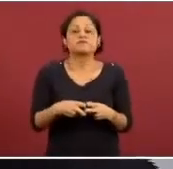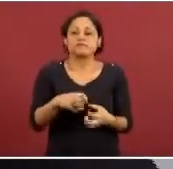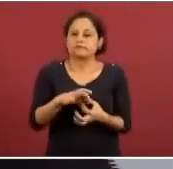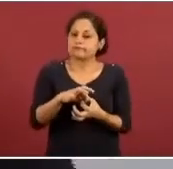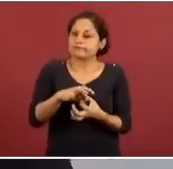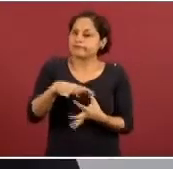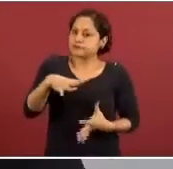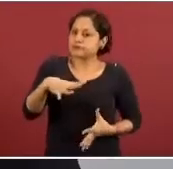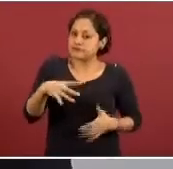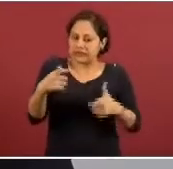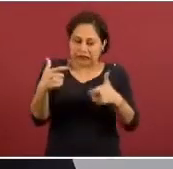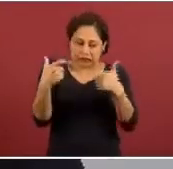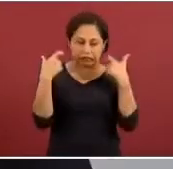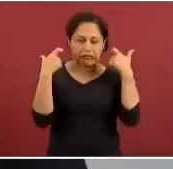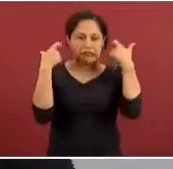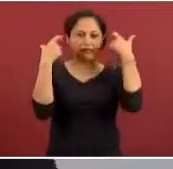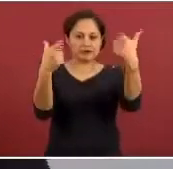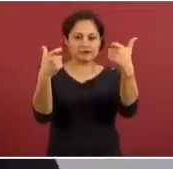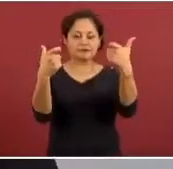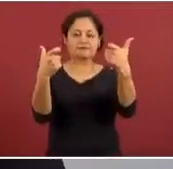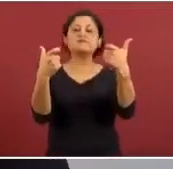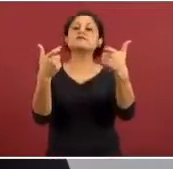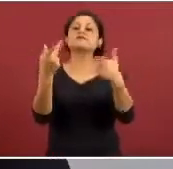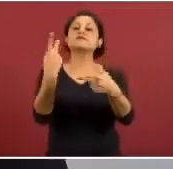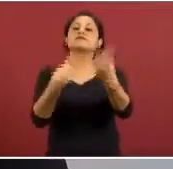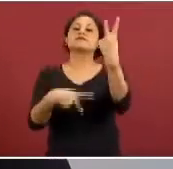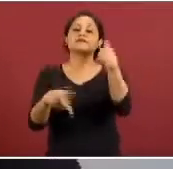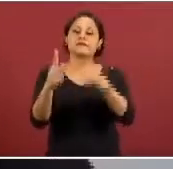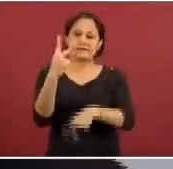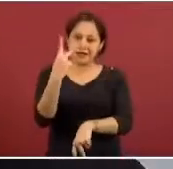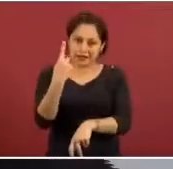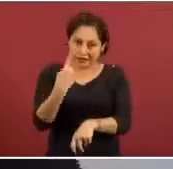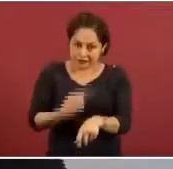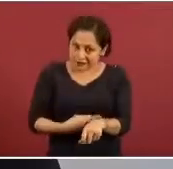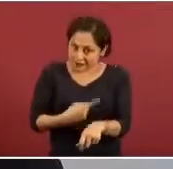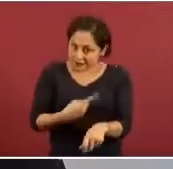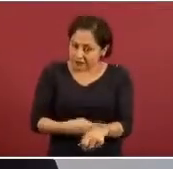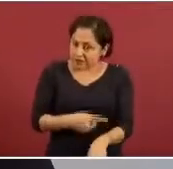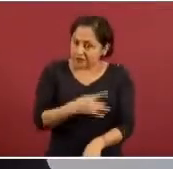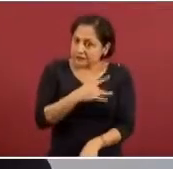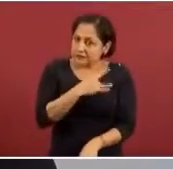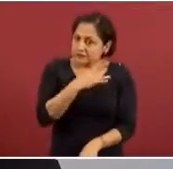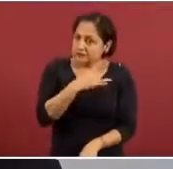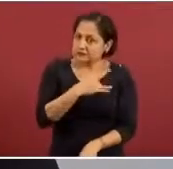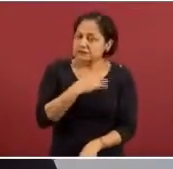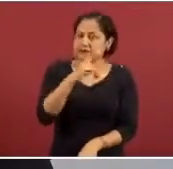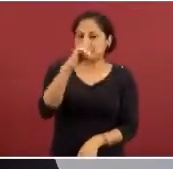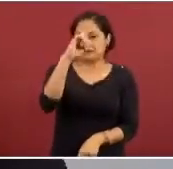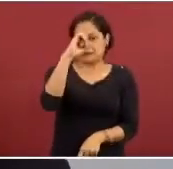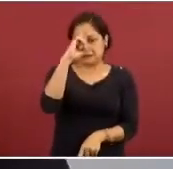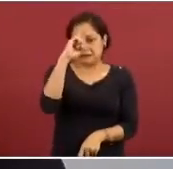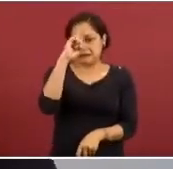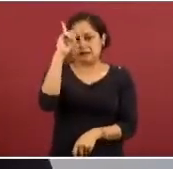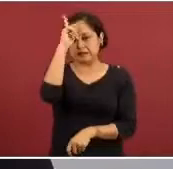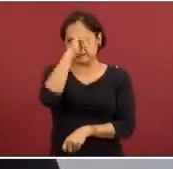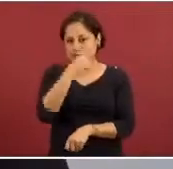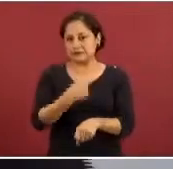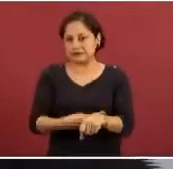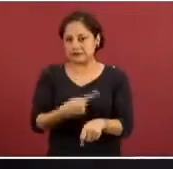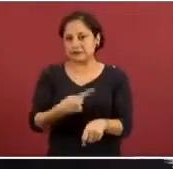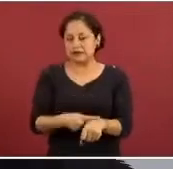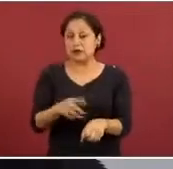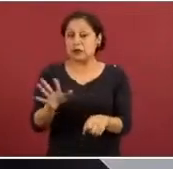y la aparición de síntomas y de posteriormente de trastornos mentales es precisamente esta, el estrés